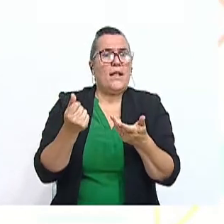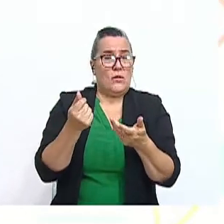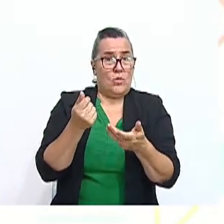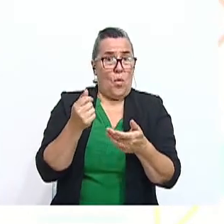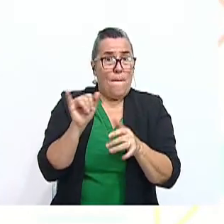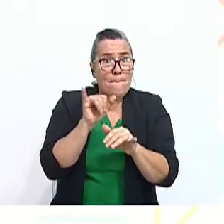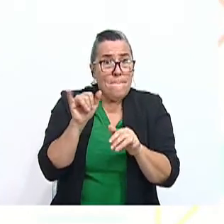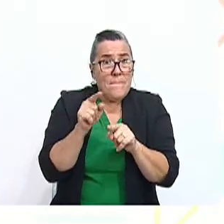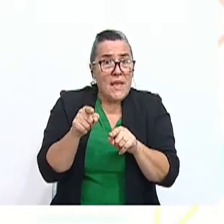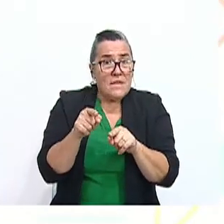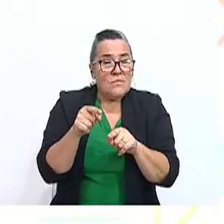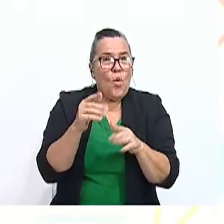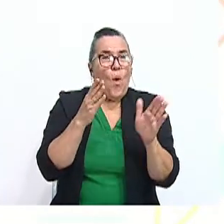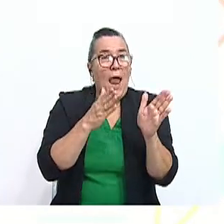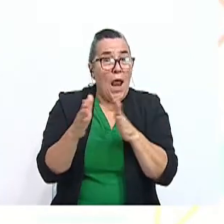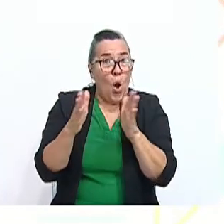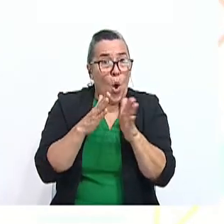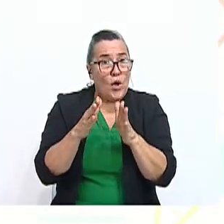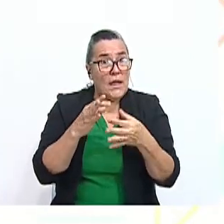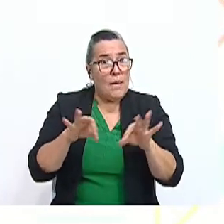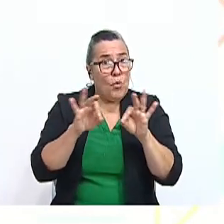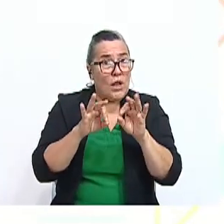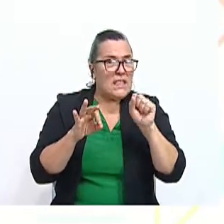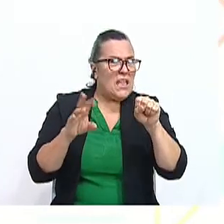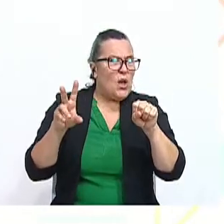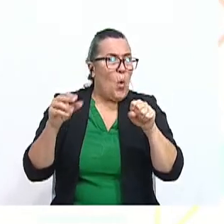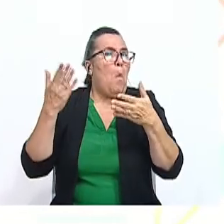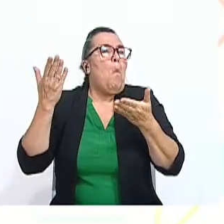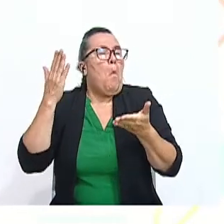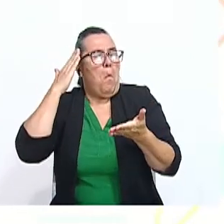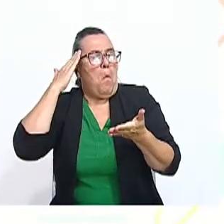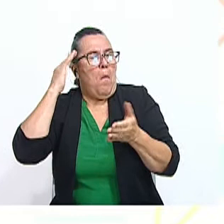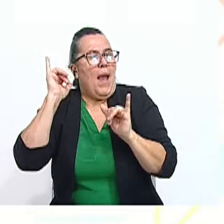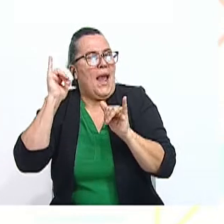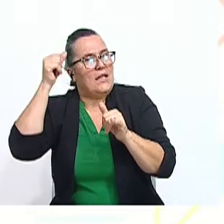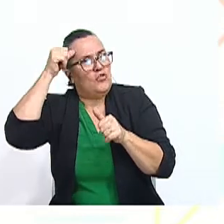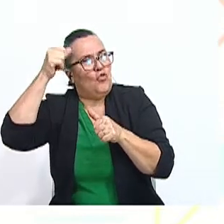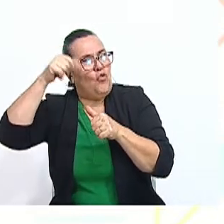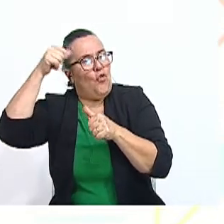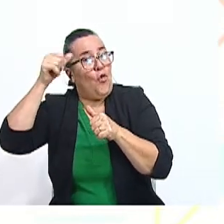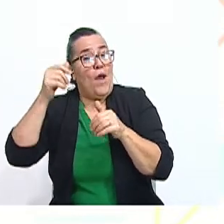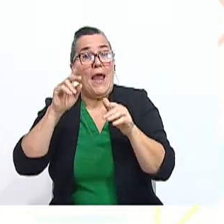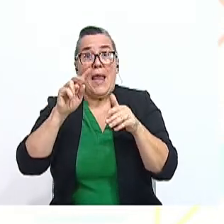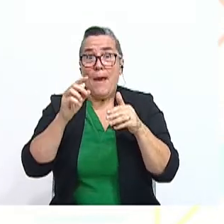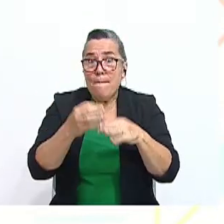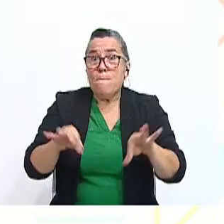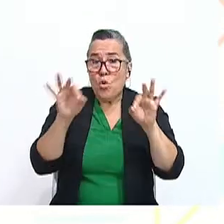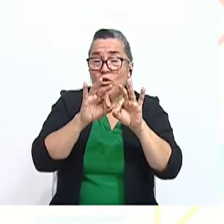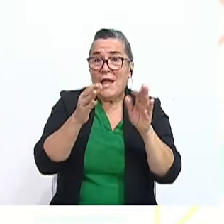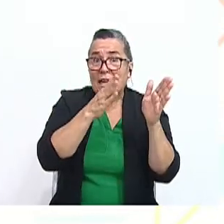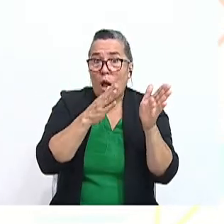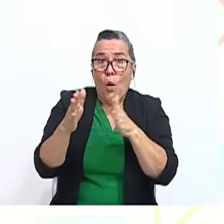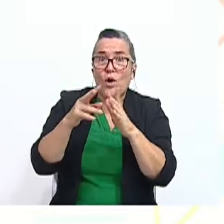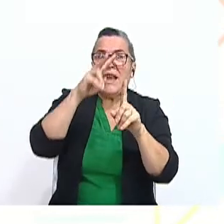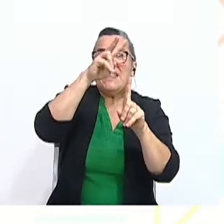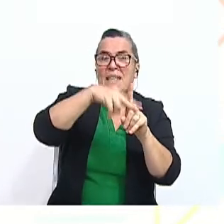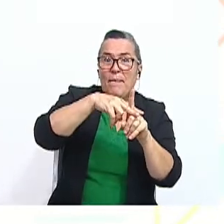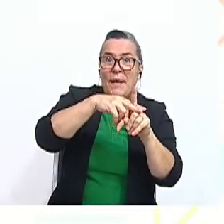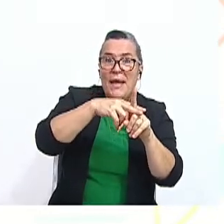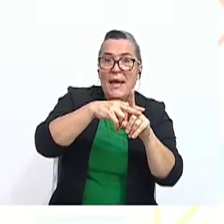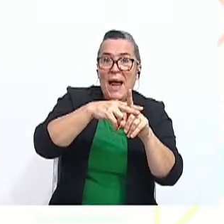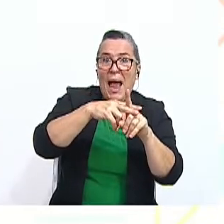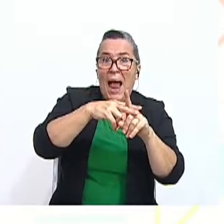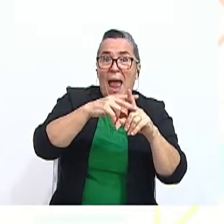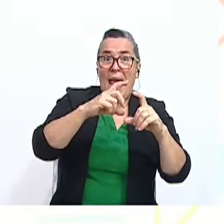lo que estamos viendo. ¿El orden importará sí o no? Tengan presente eso. ¿Importará el orden en que se apliquen el cupón y el